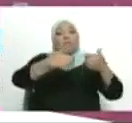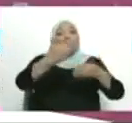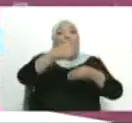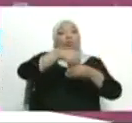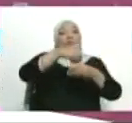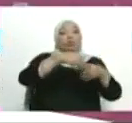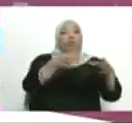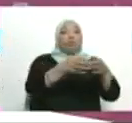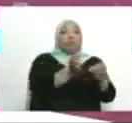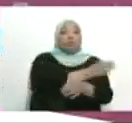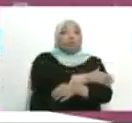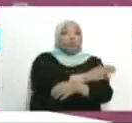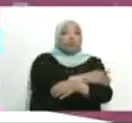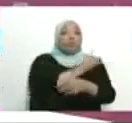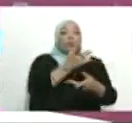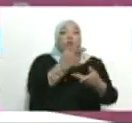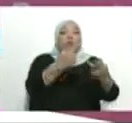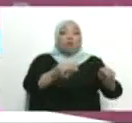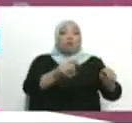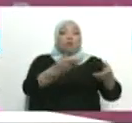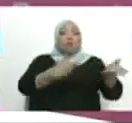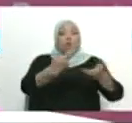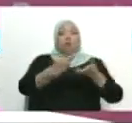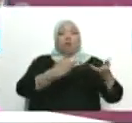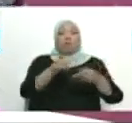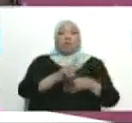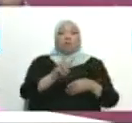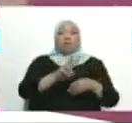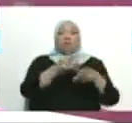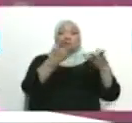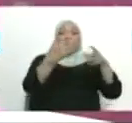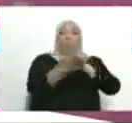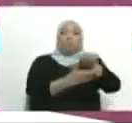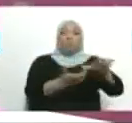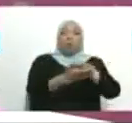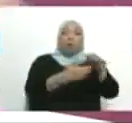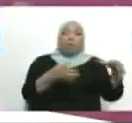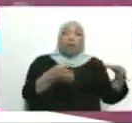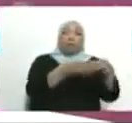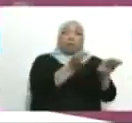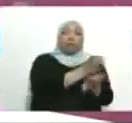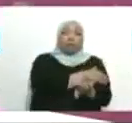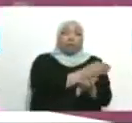no hay primaria, entonces que haya sanciones contra Venezuela, cuando eso es un problema de ellos, no de los venezolanos.